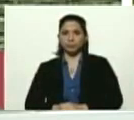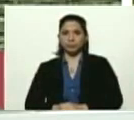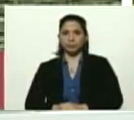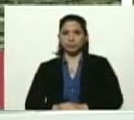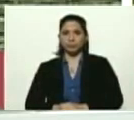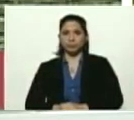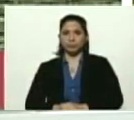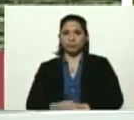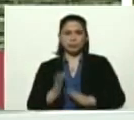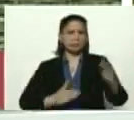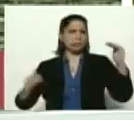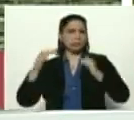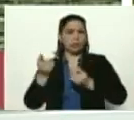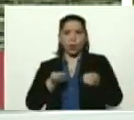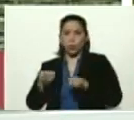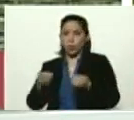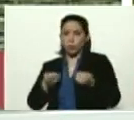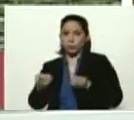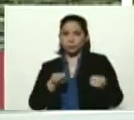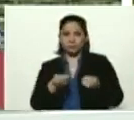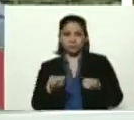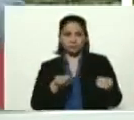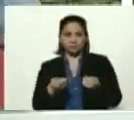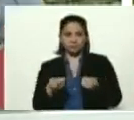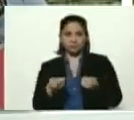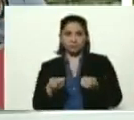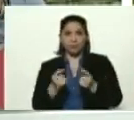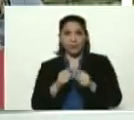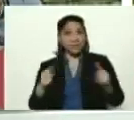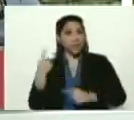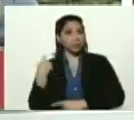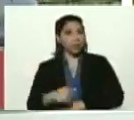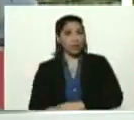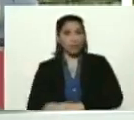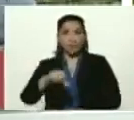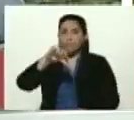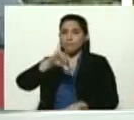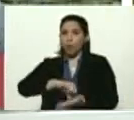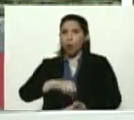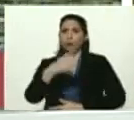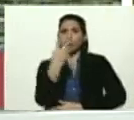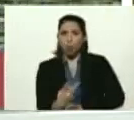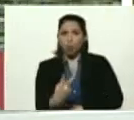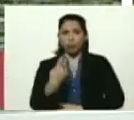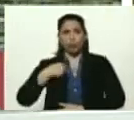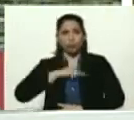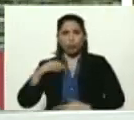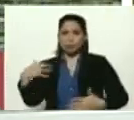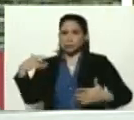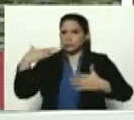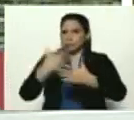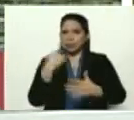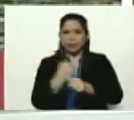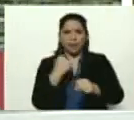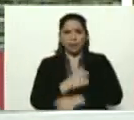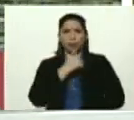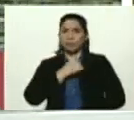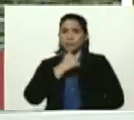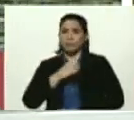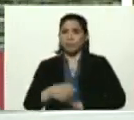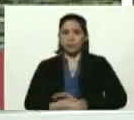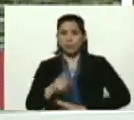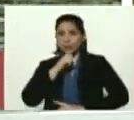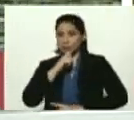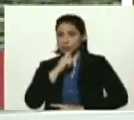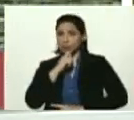un altísimo control, pero tenemos dos focos que venimos trabajando, dificilísimo. Quiero